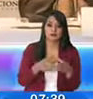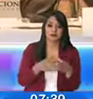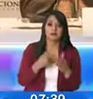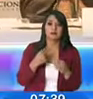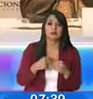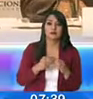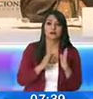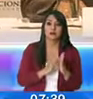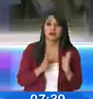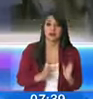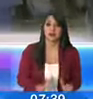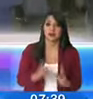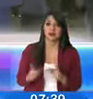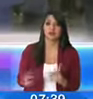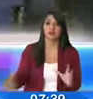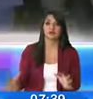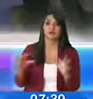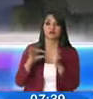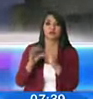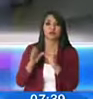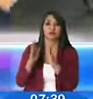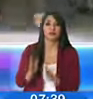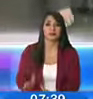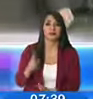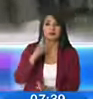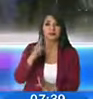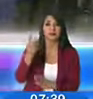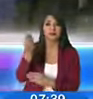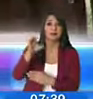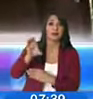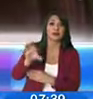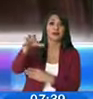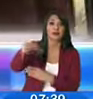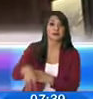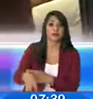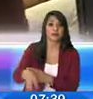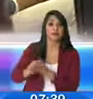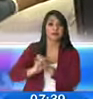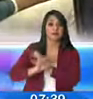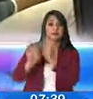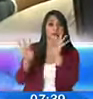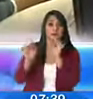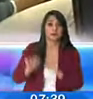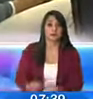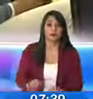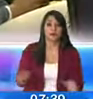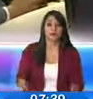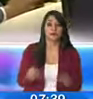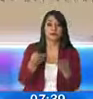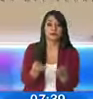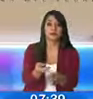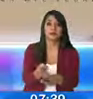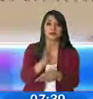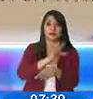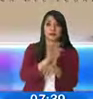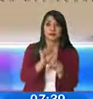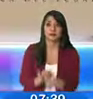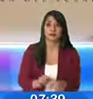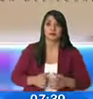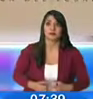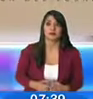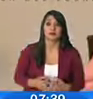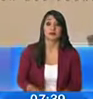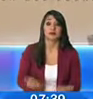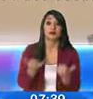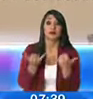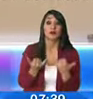Ciudadana y la Coalición Legislativa por la Transparencia Fiscal ponen en manos de la Asamblea Nacional una herramienta. El día de hoy estamos